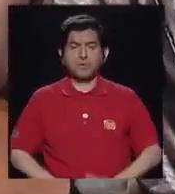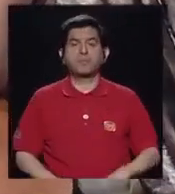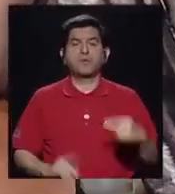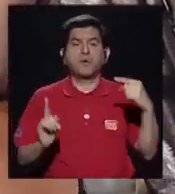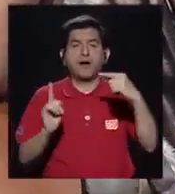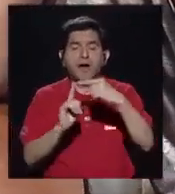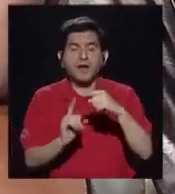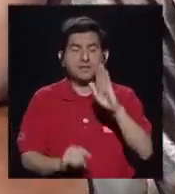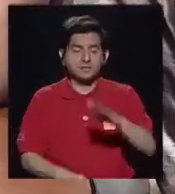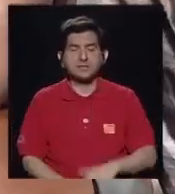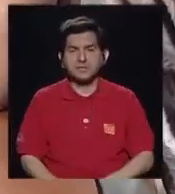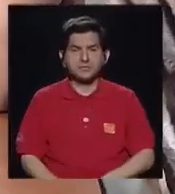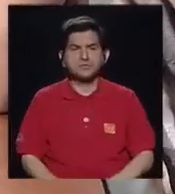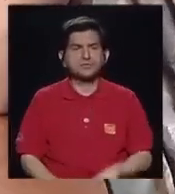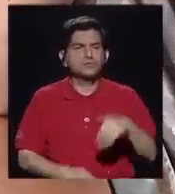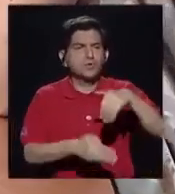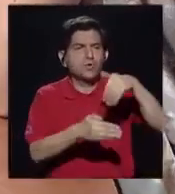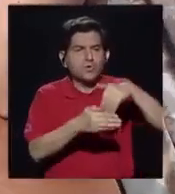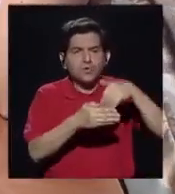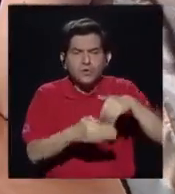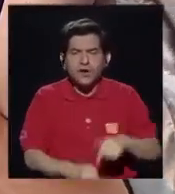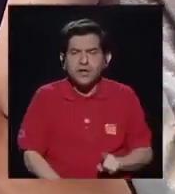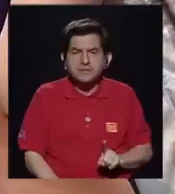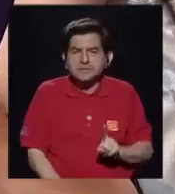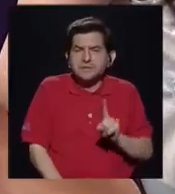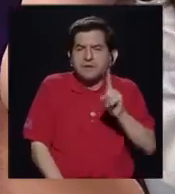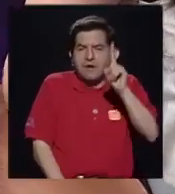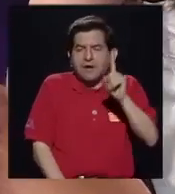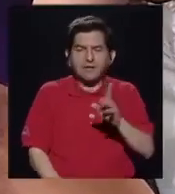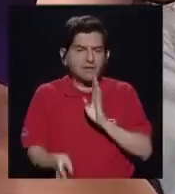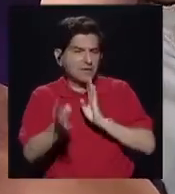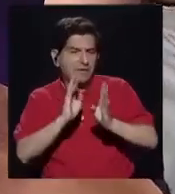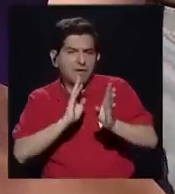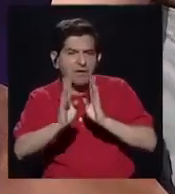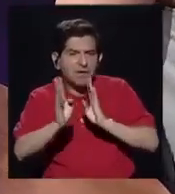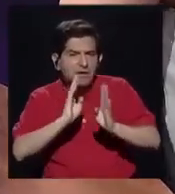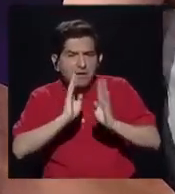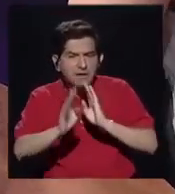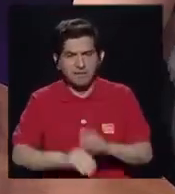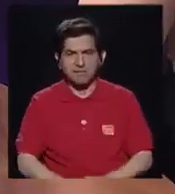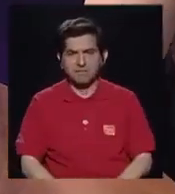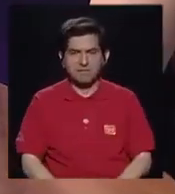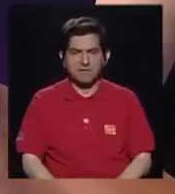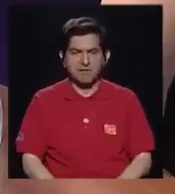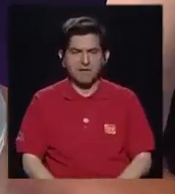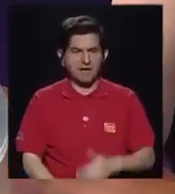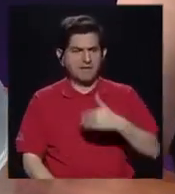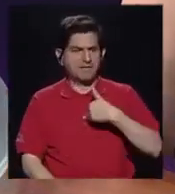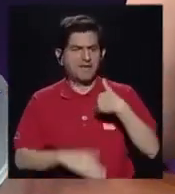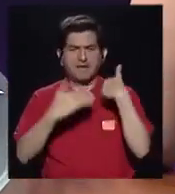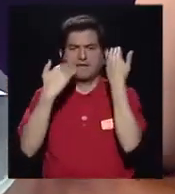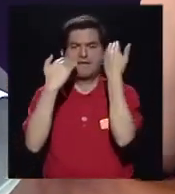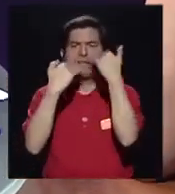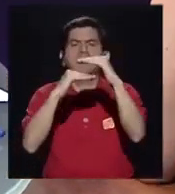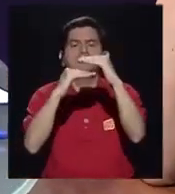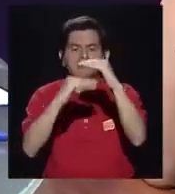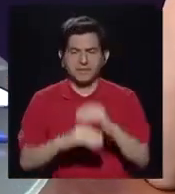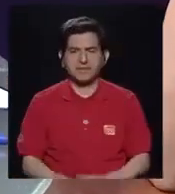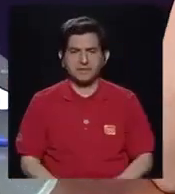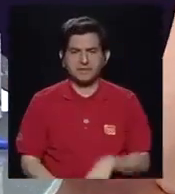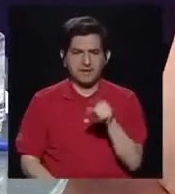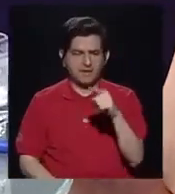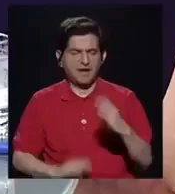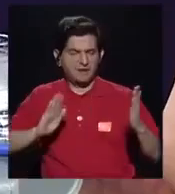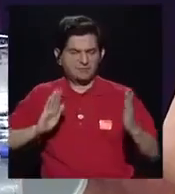hasta su su registro agudo al hablar encuentran un límite o se encuentran una